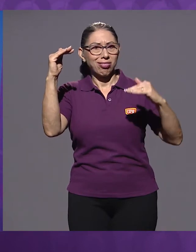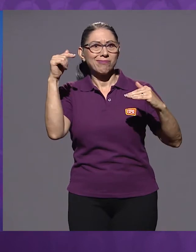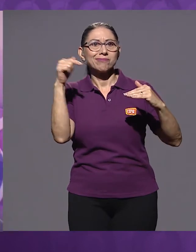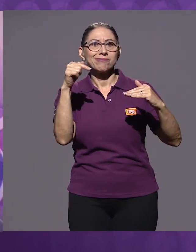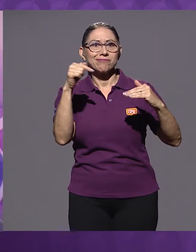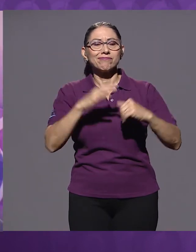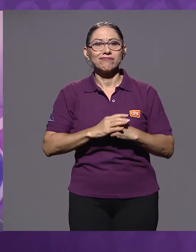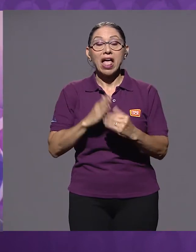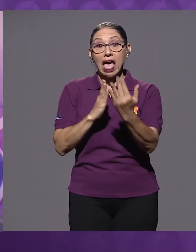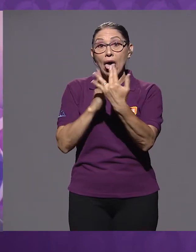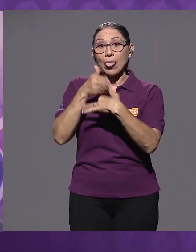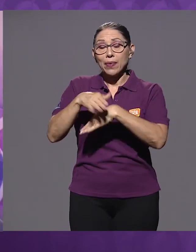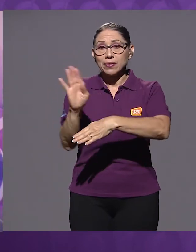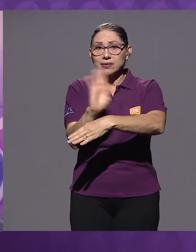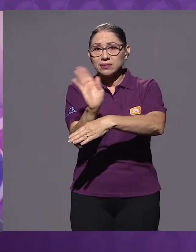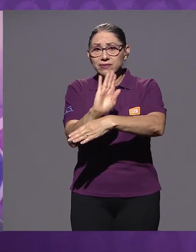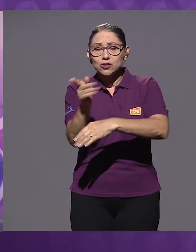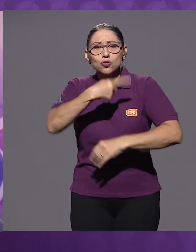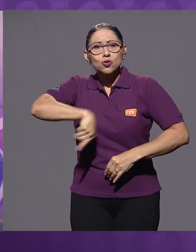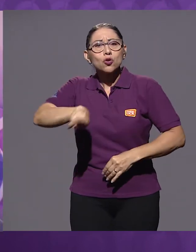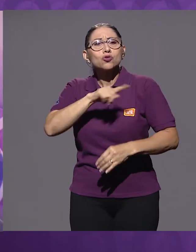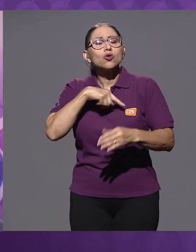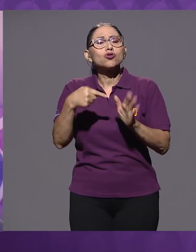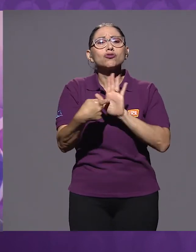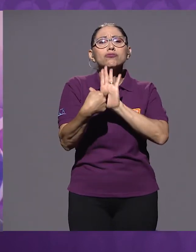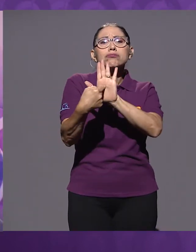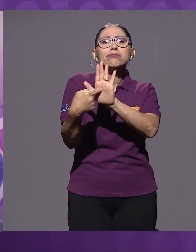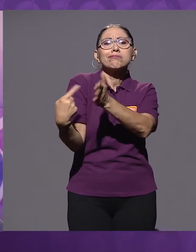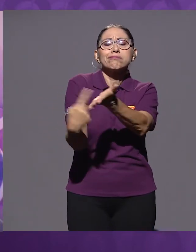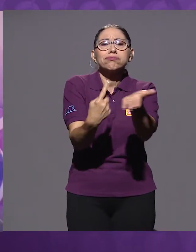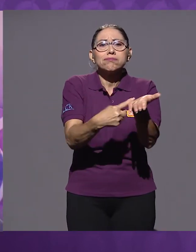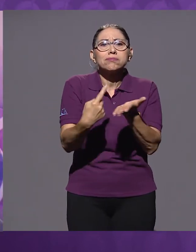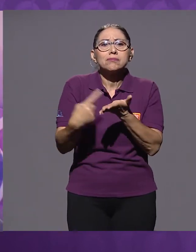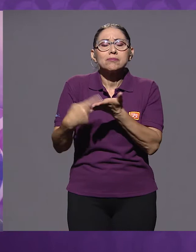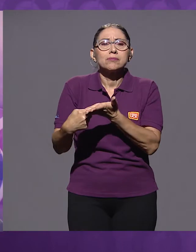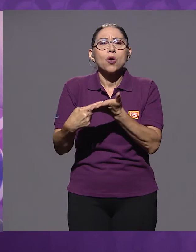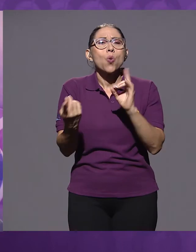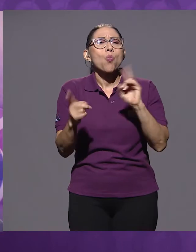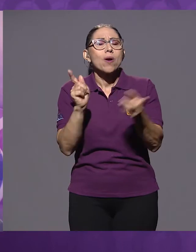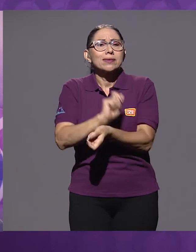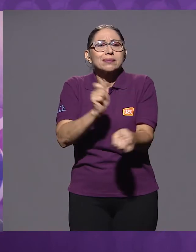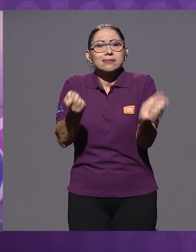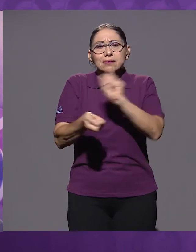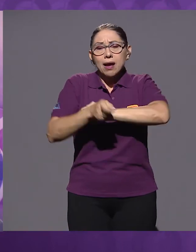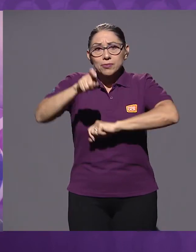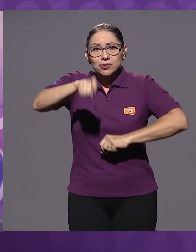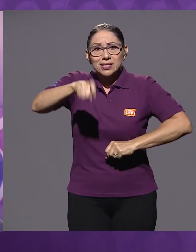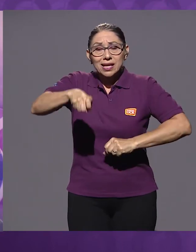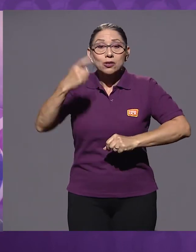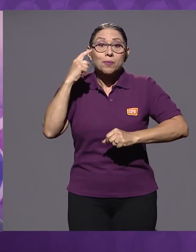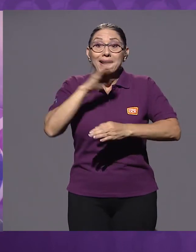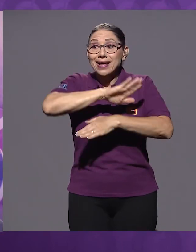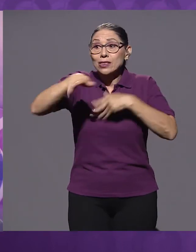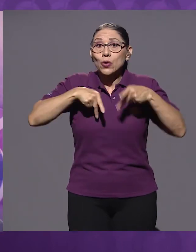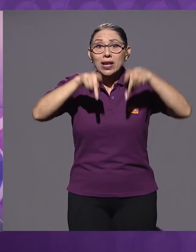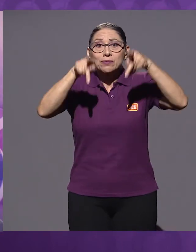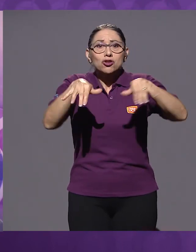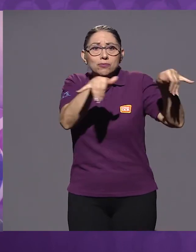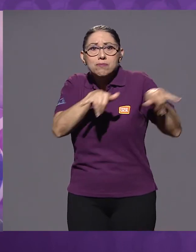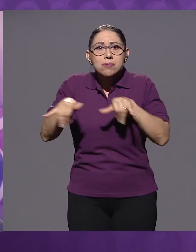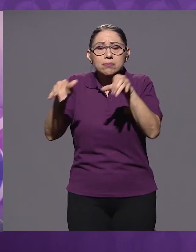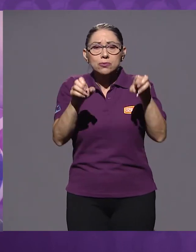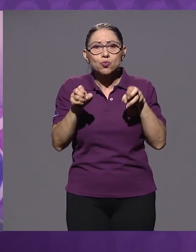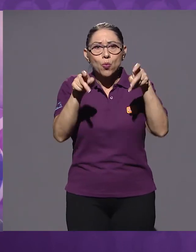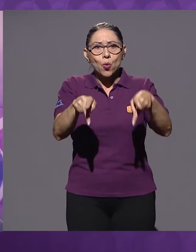discapacidad. Mediante la televisión hemos puesto en la discusión pública los cambios que son indispensables para que todas las personas gocemos de